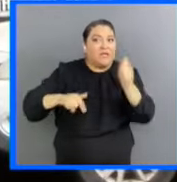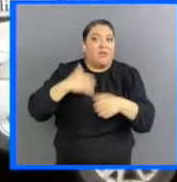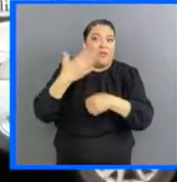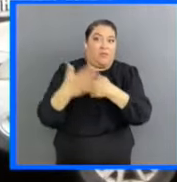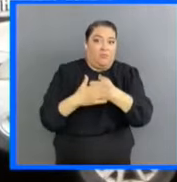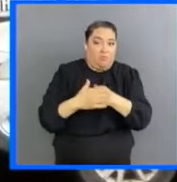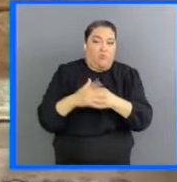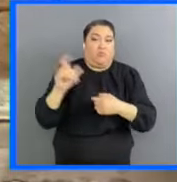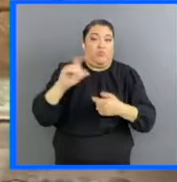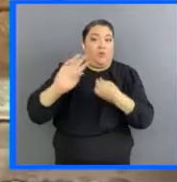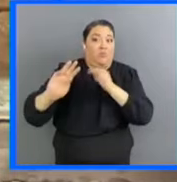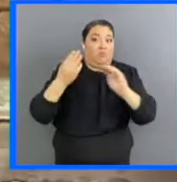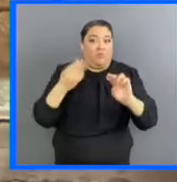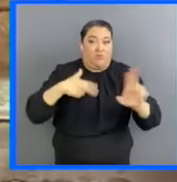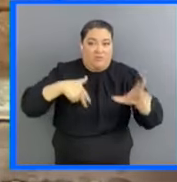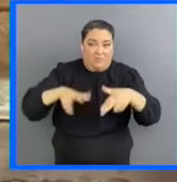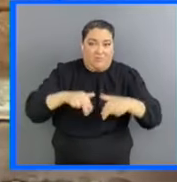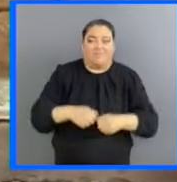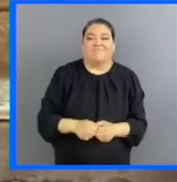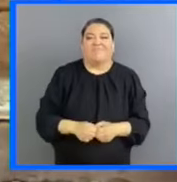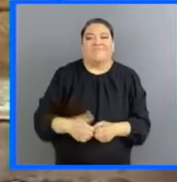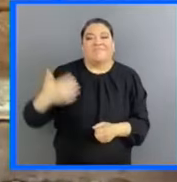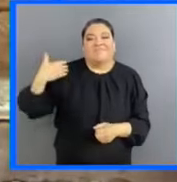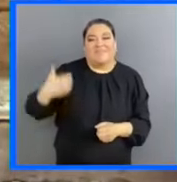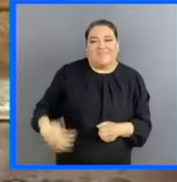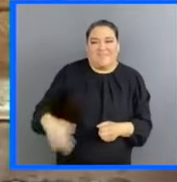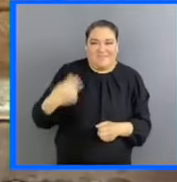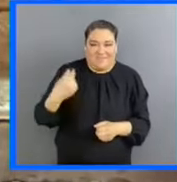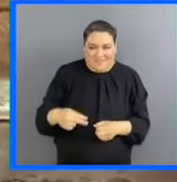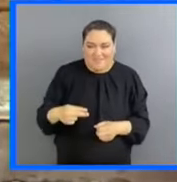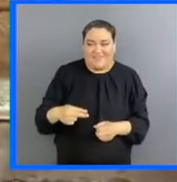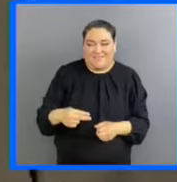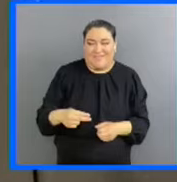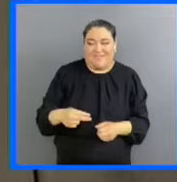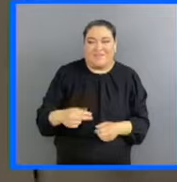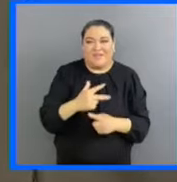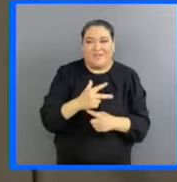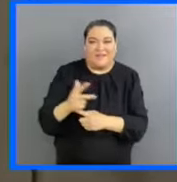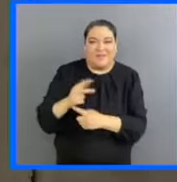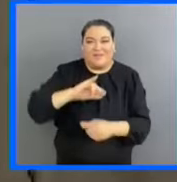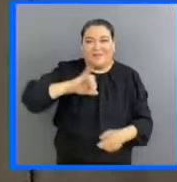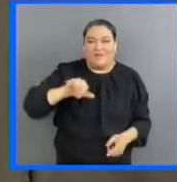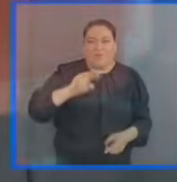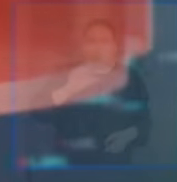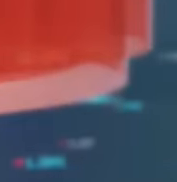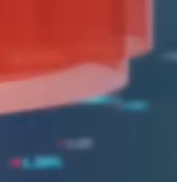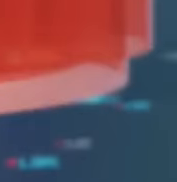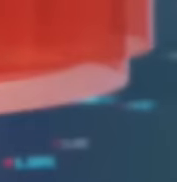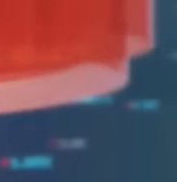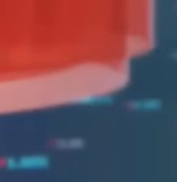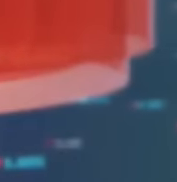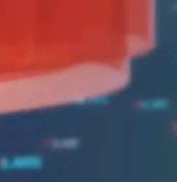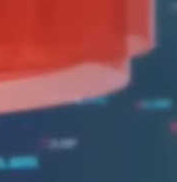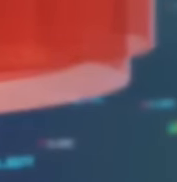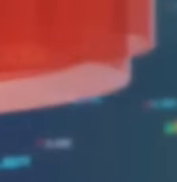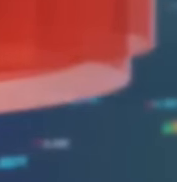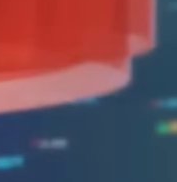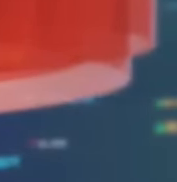Con imágenes de Jacobo Parrilla y Sergio Vallejo para Plural TV, Juan Carlos González.